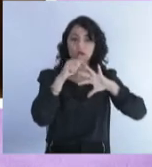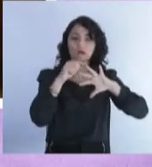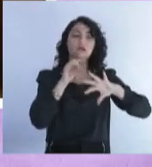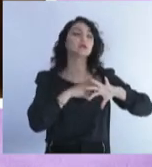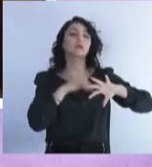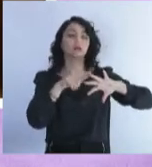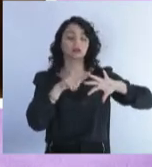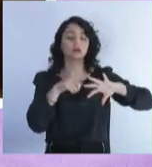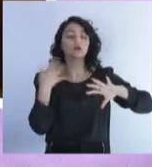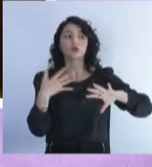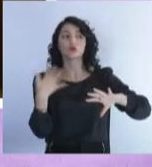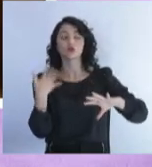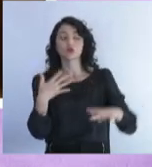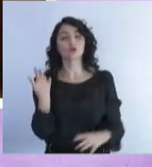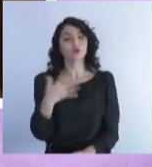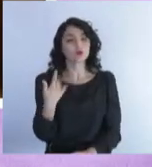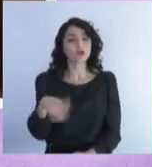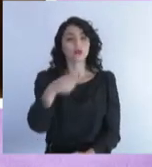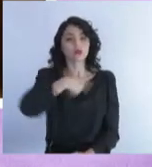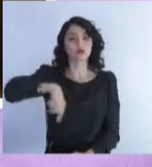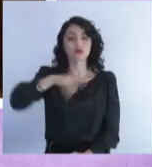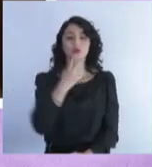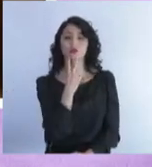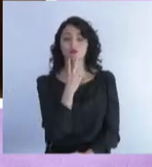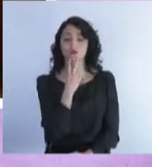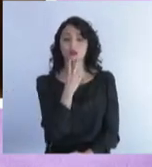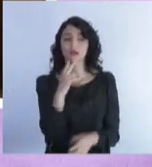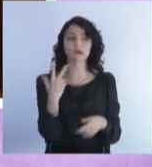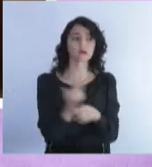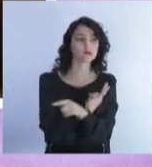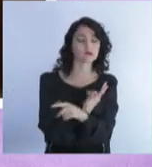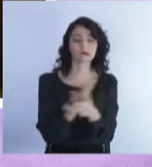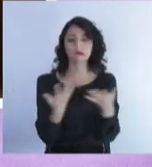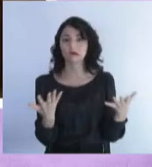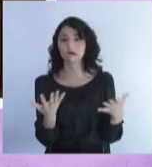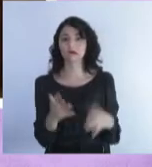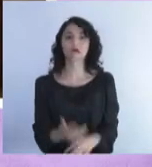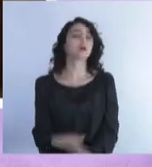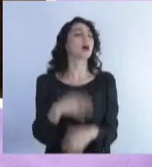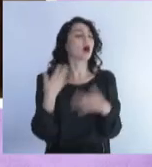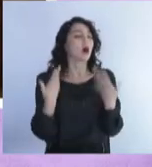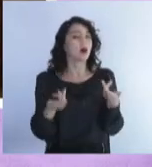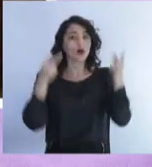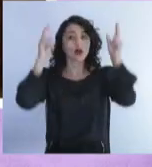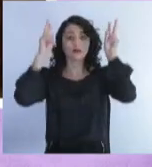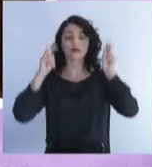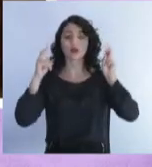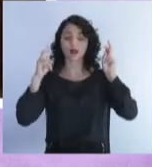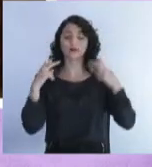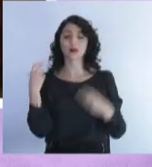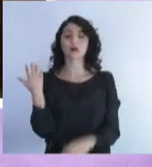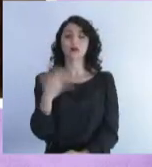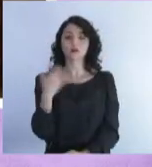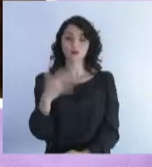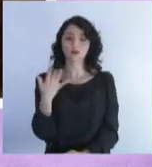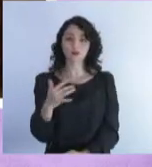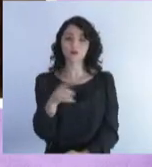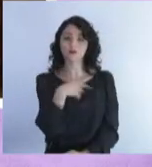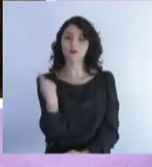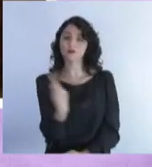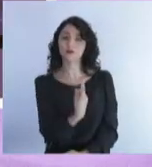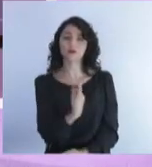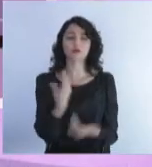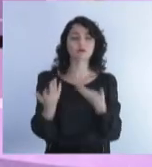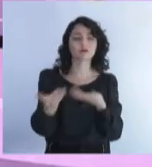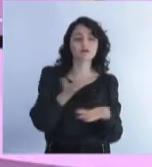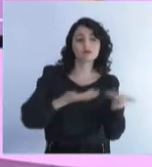impactado de manera importante la calidad de vida de la población, el tema que nos convoca hoy se refiere precisamente a las